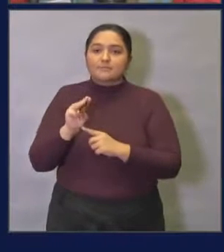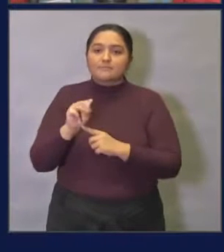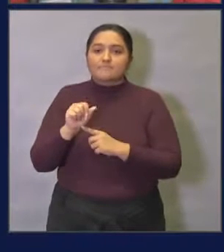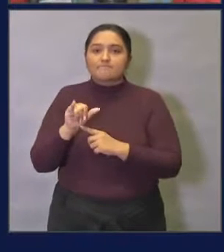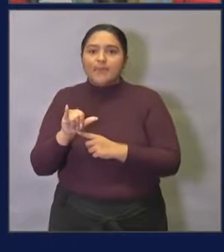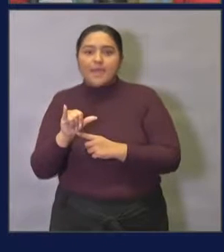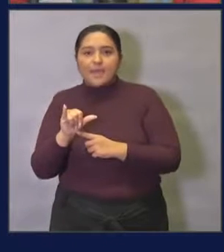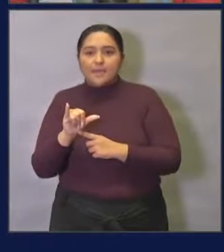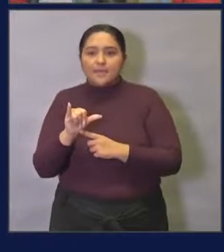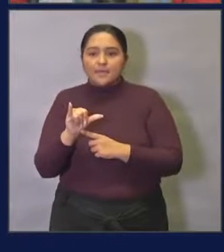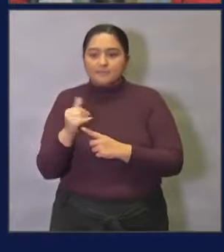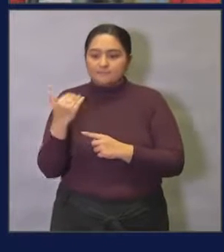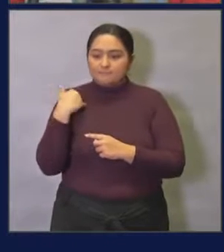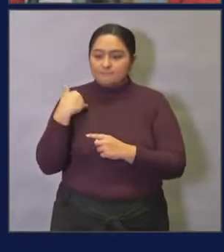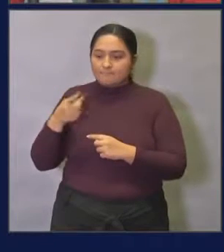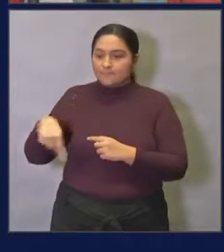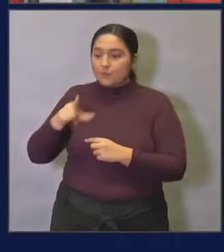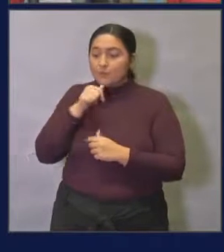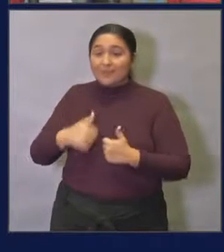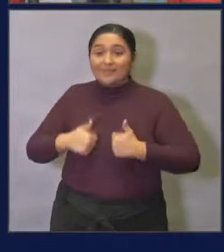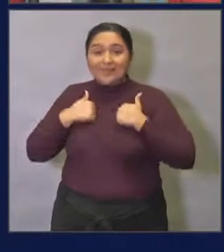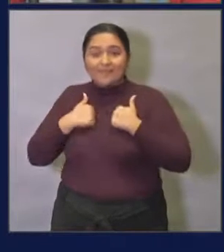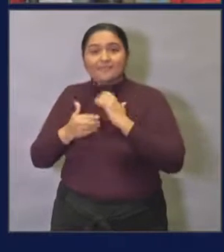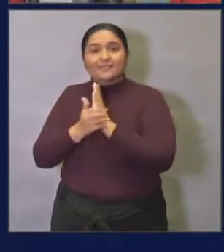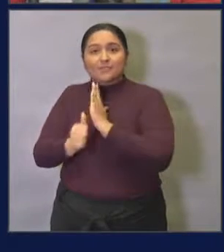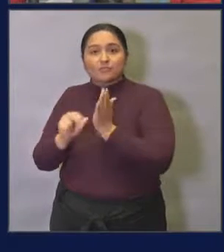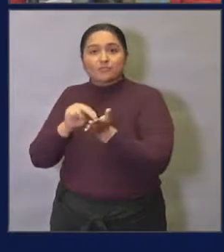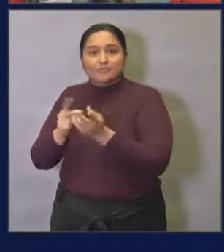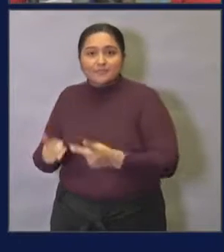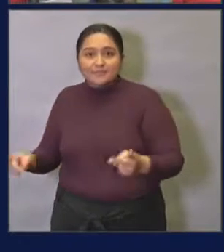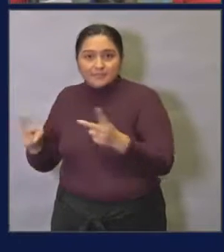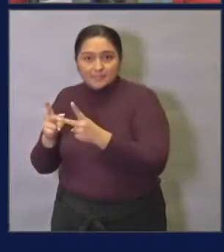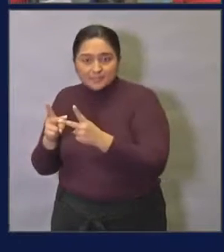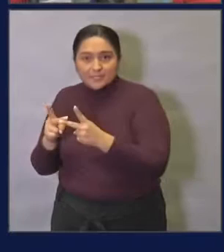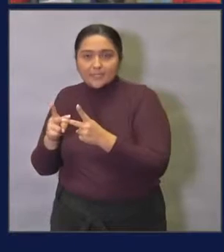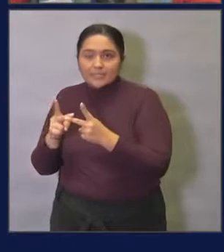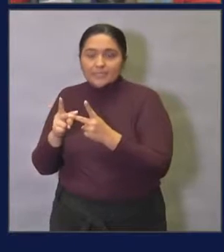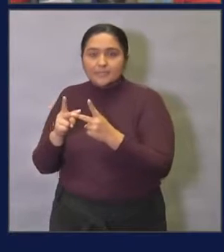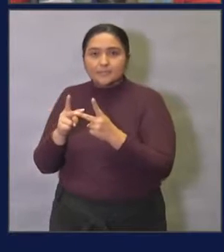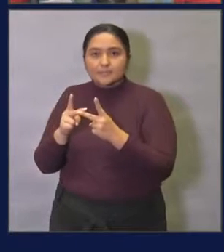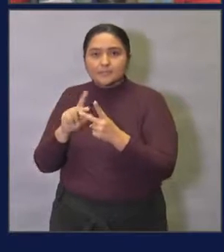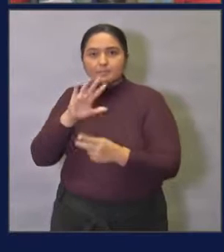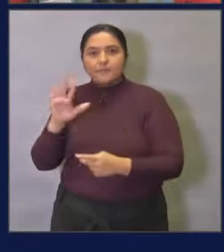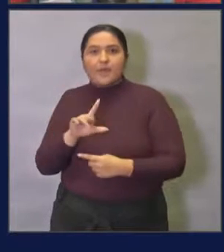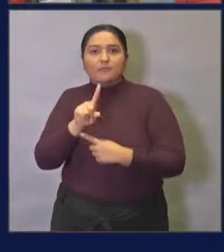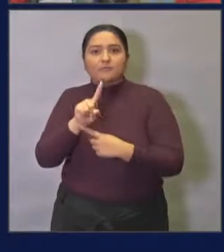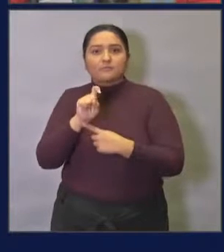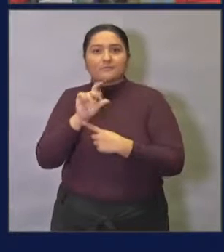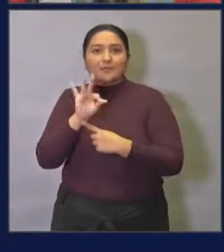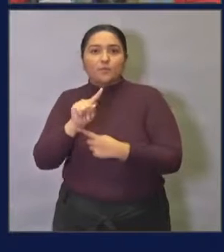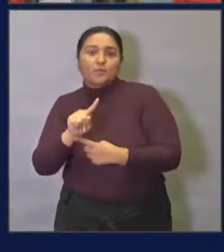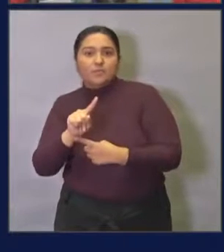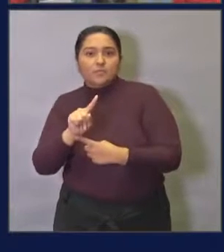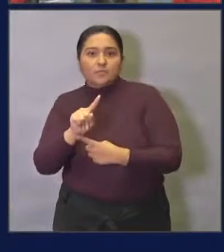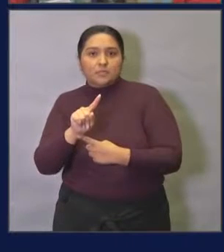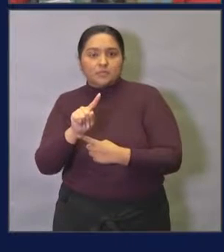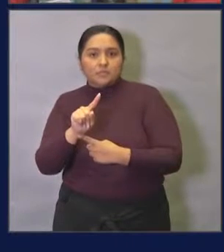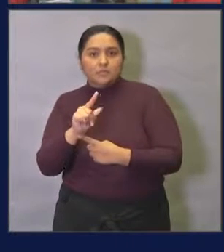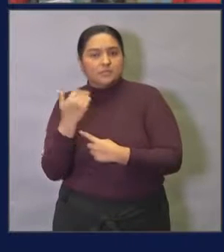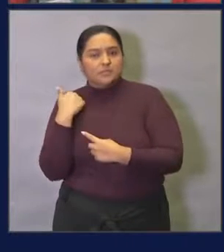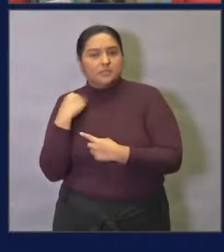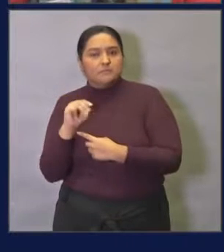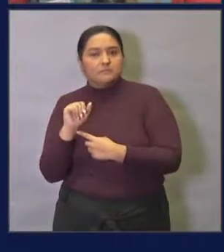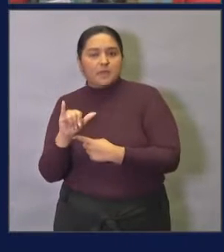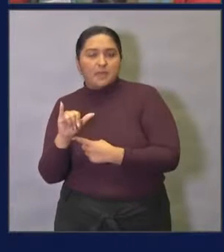fallecimientos semanales de residentes de centros de enfermería especializada alcanzaron un máximo de 191. Para el